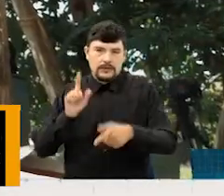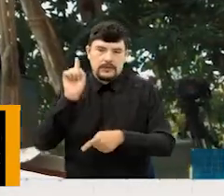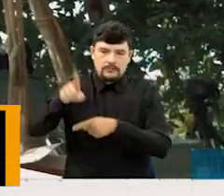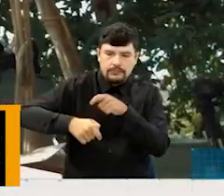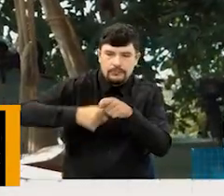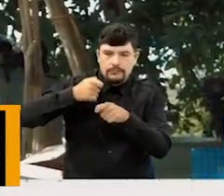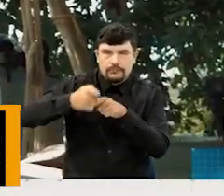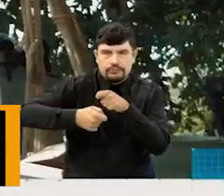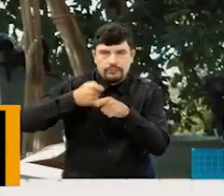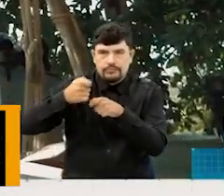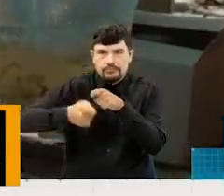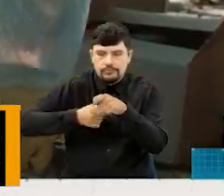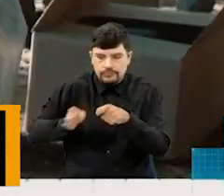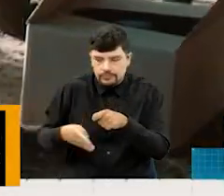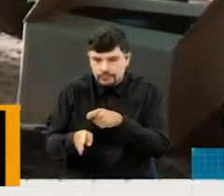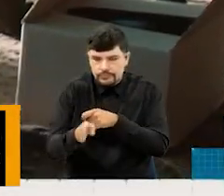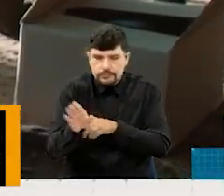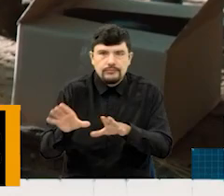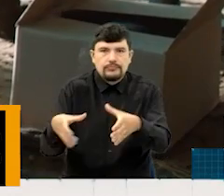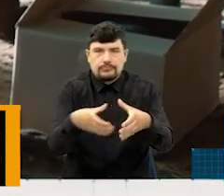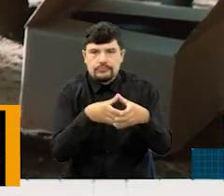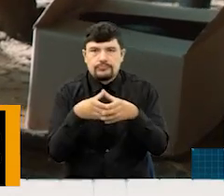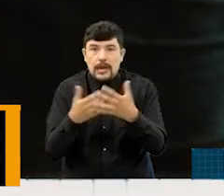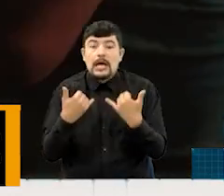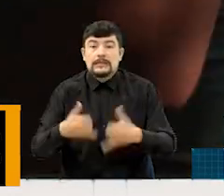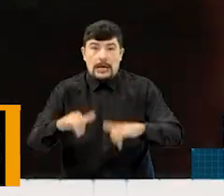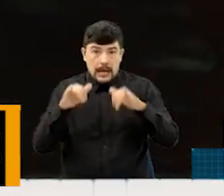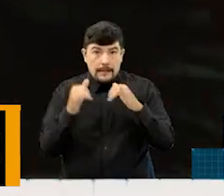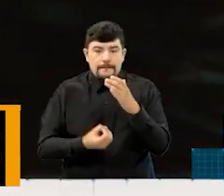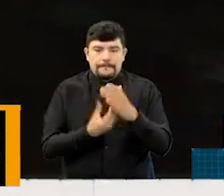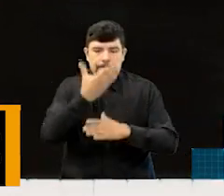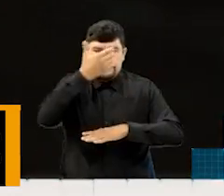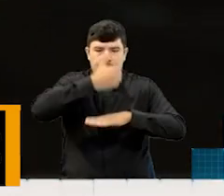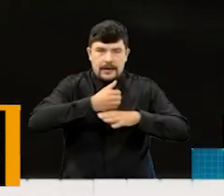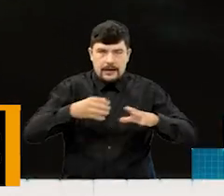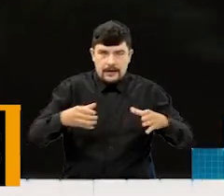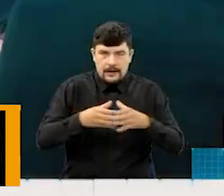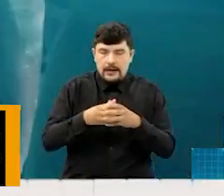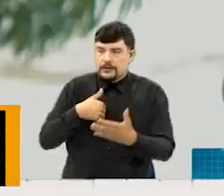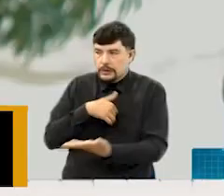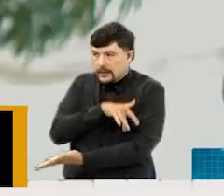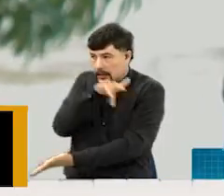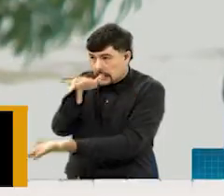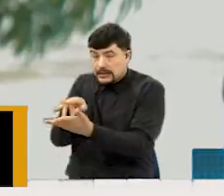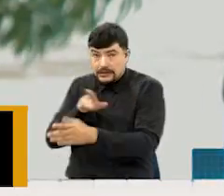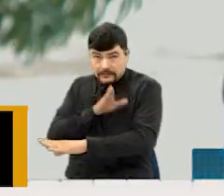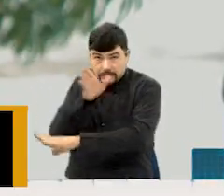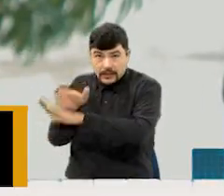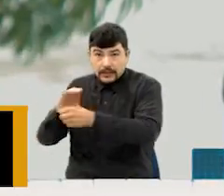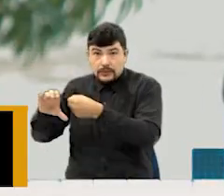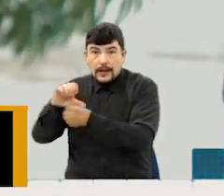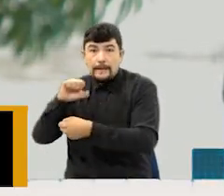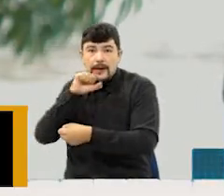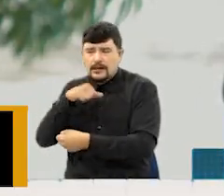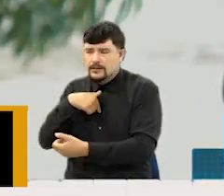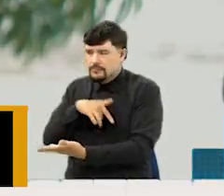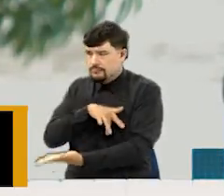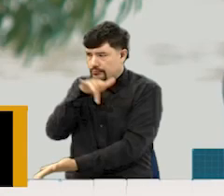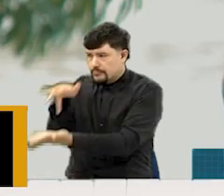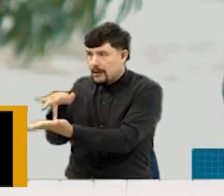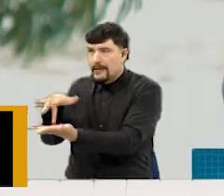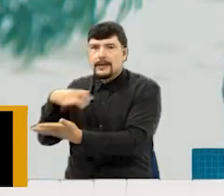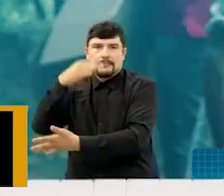Formamos la asociación, nosotros muy pequeños fuimos pescadores, nos criamos en este sector, pues nosotros quisimos formar la asociación,